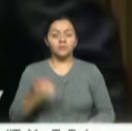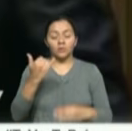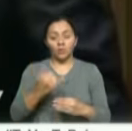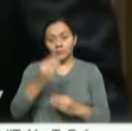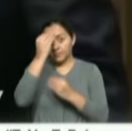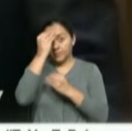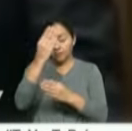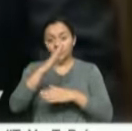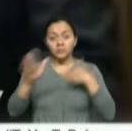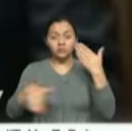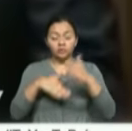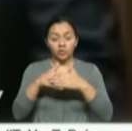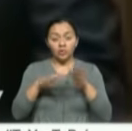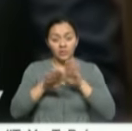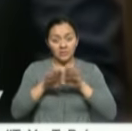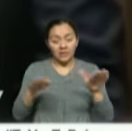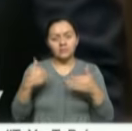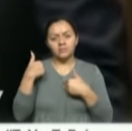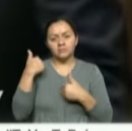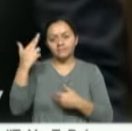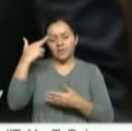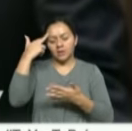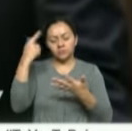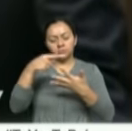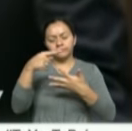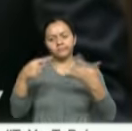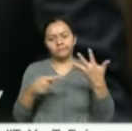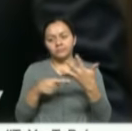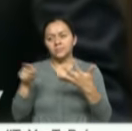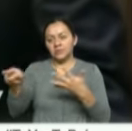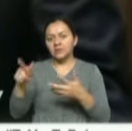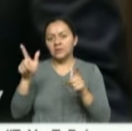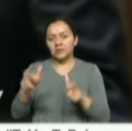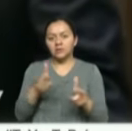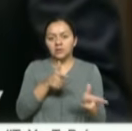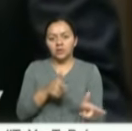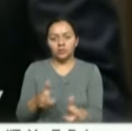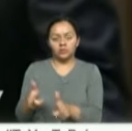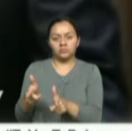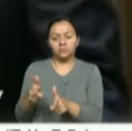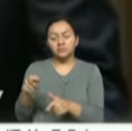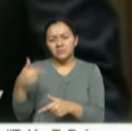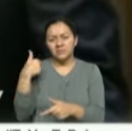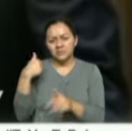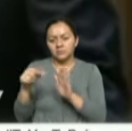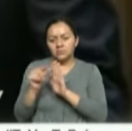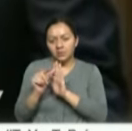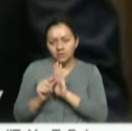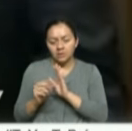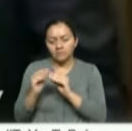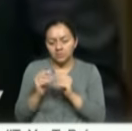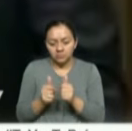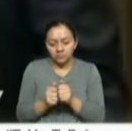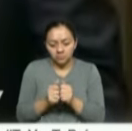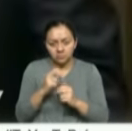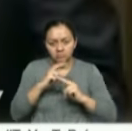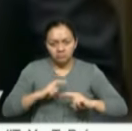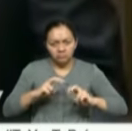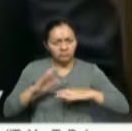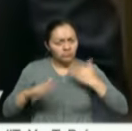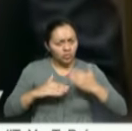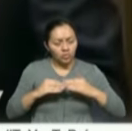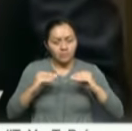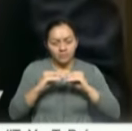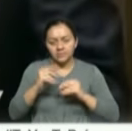Basándonos en nuestras informaciones, tenemos todas las razones para creer que se trata de un acto terrorista. Daremos detalles según vayamos avanzando en la investigación, pero